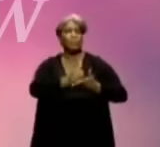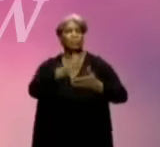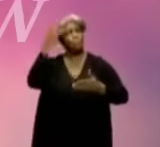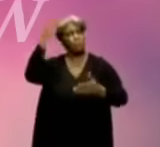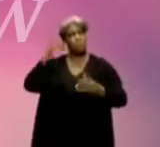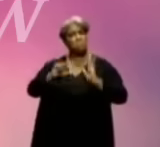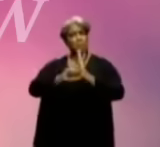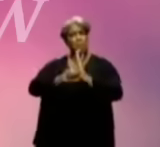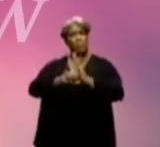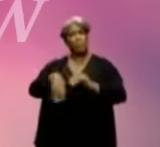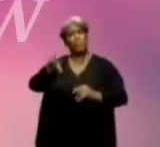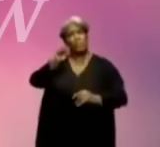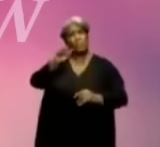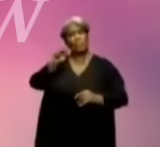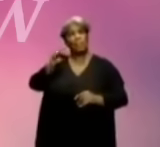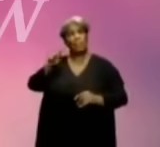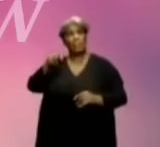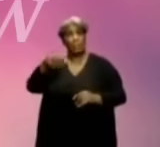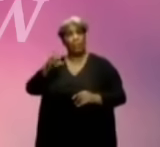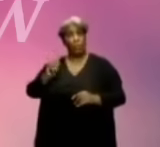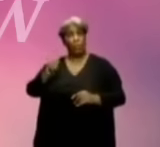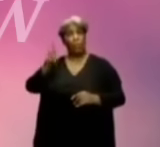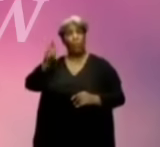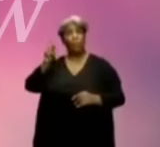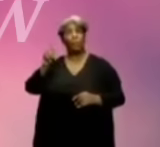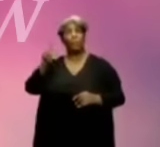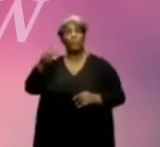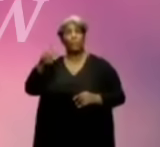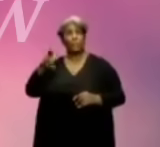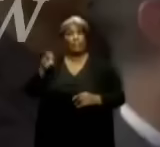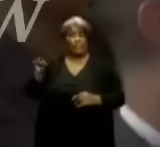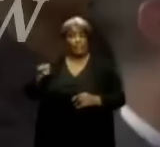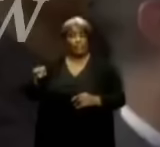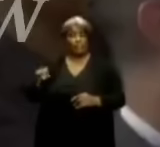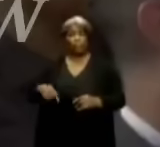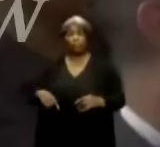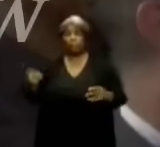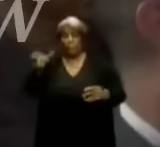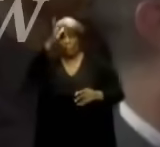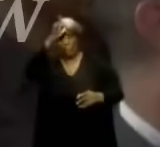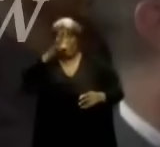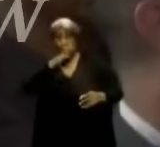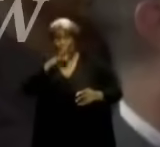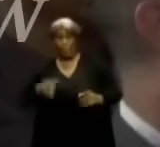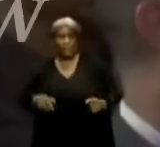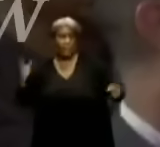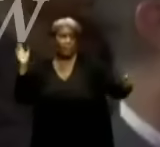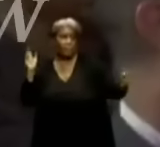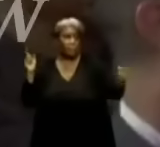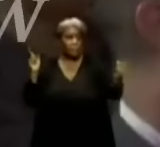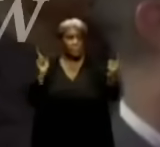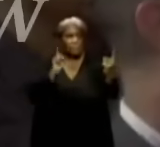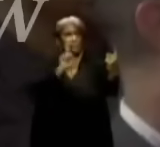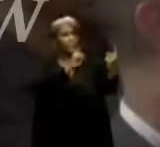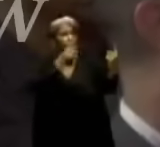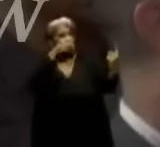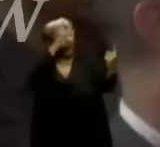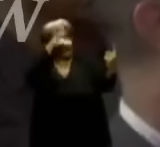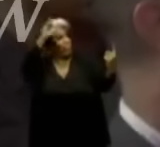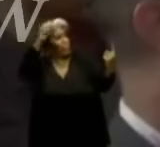Rodríguez y hay padres que vienen donde mí. Incluso había un padre en Santiago Rodríguez que me dijo, mire, yo dono el